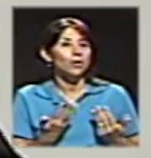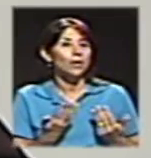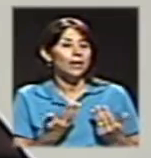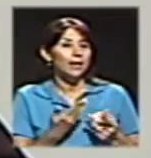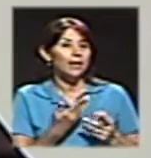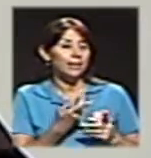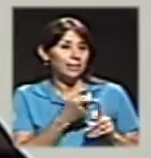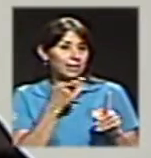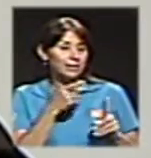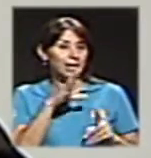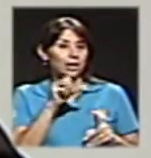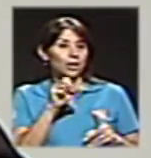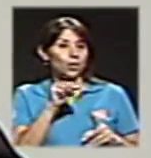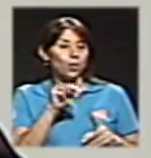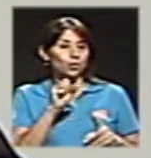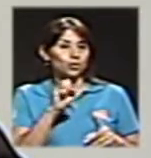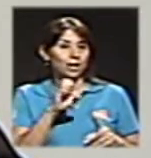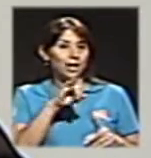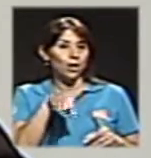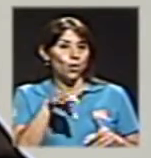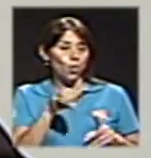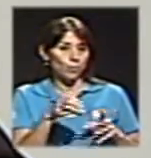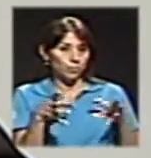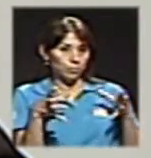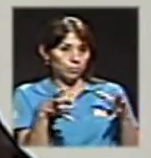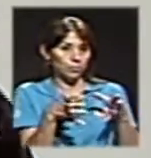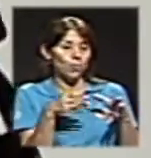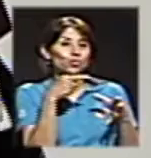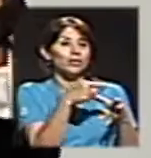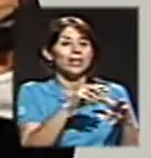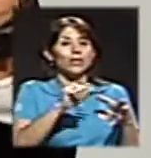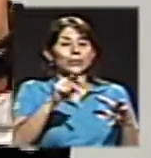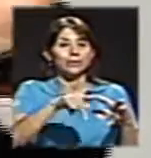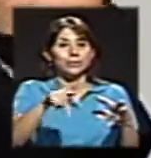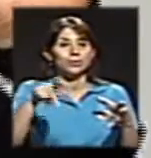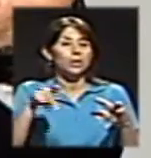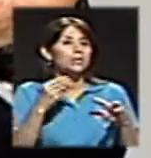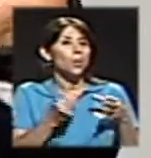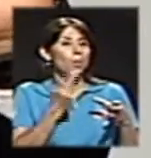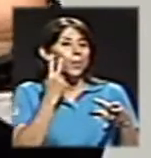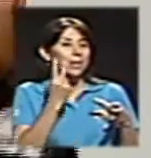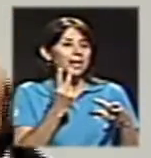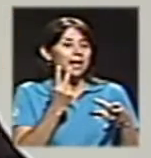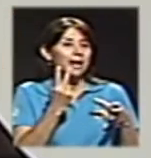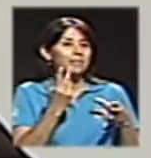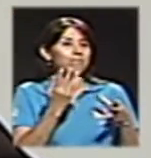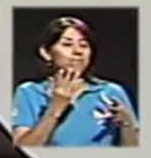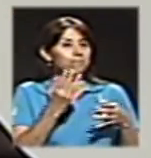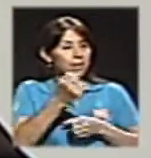desde el Consejo usted y los otros miembros miran la marcha de las